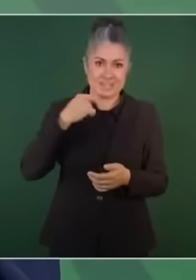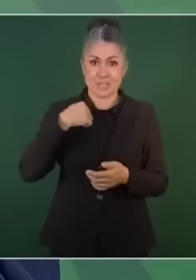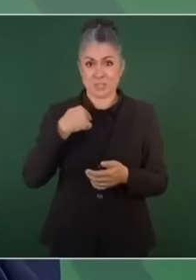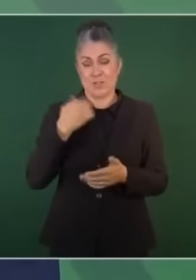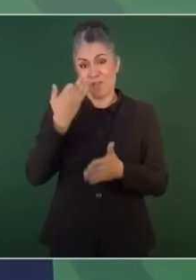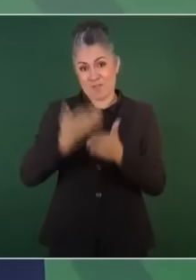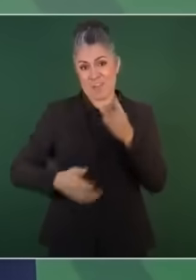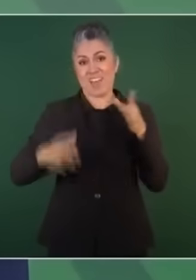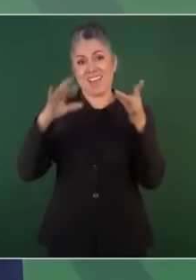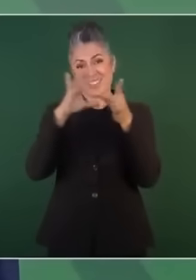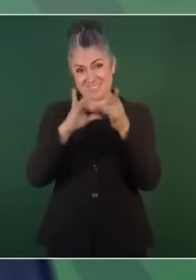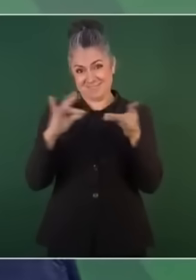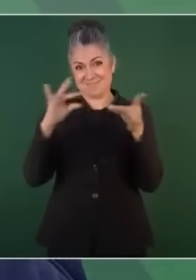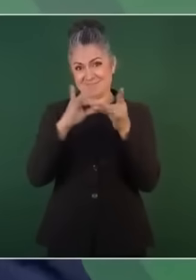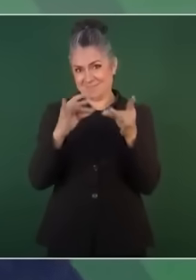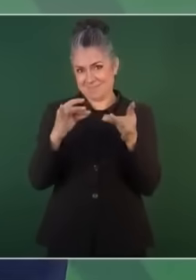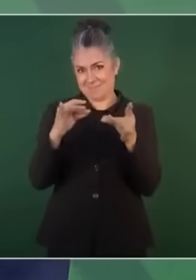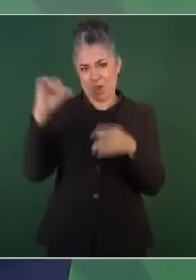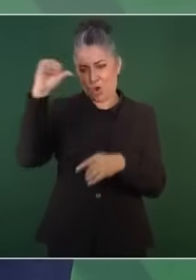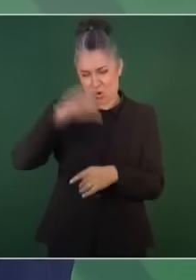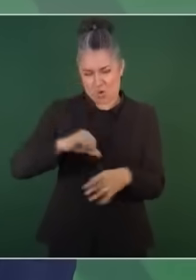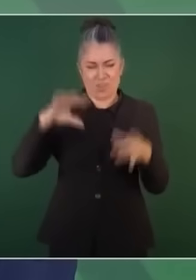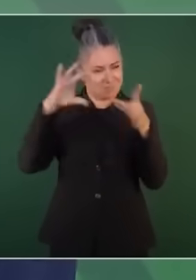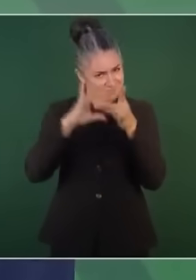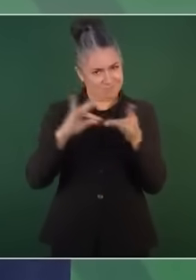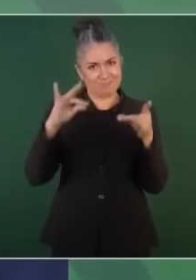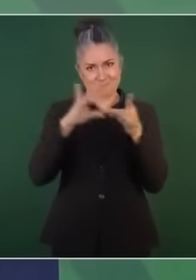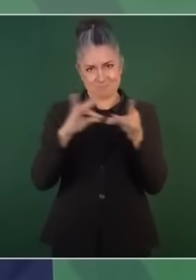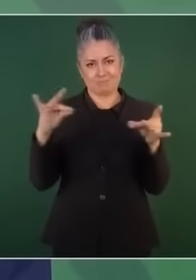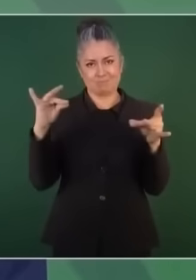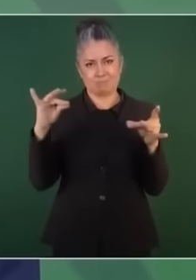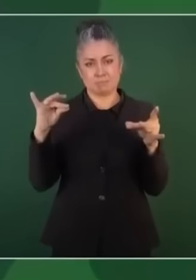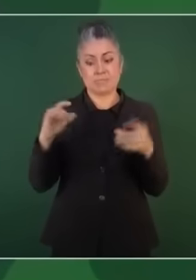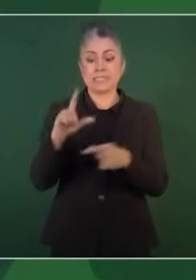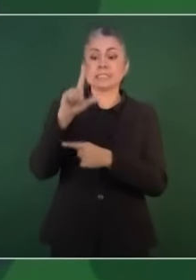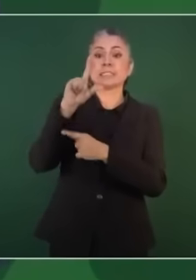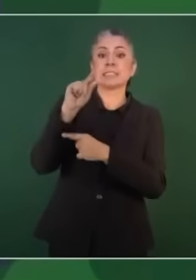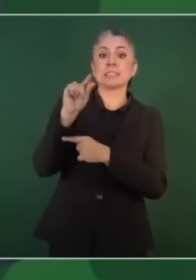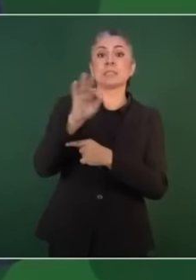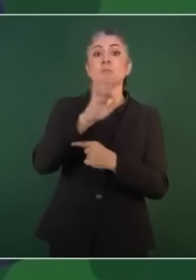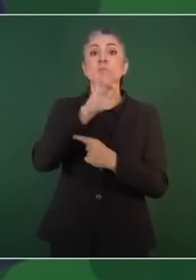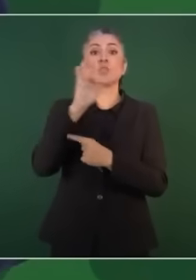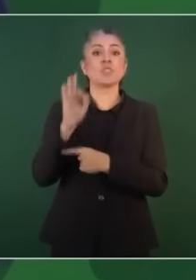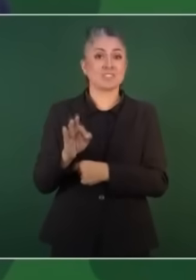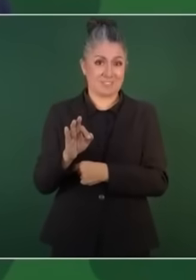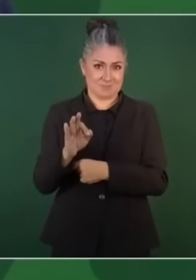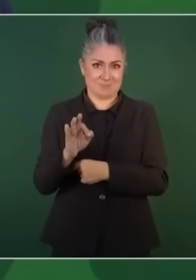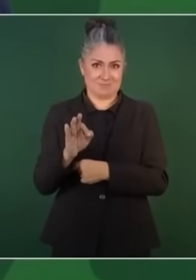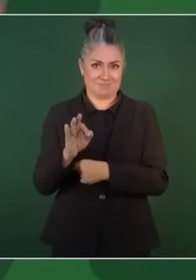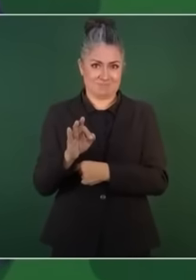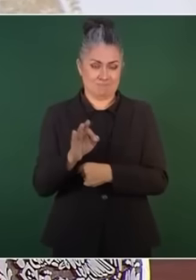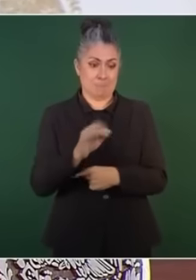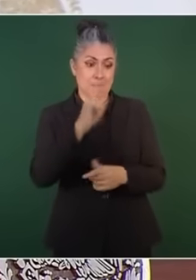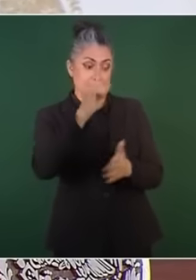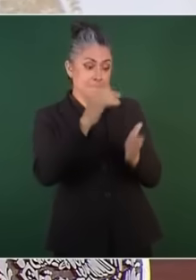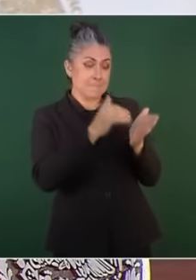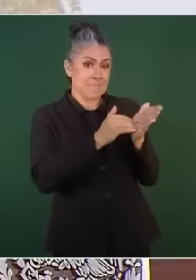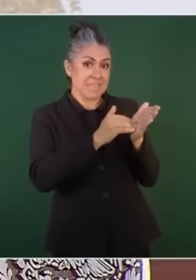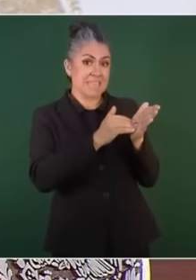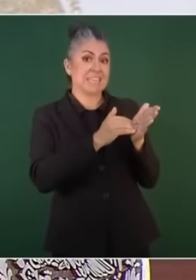aclarar esto que ahora estoy haciendo, que el 70% de los 1.500